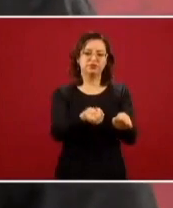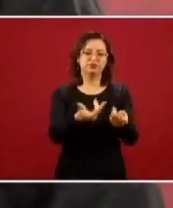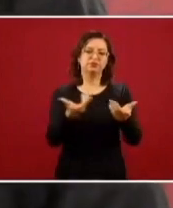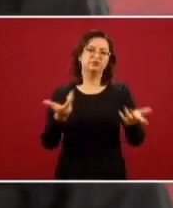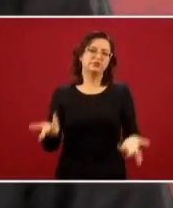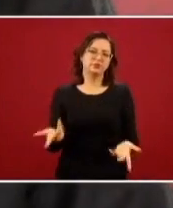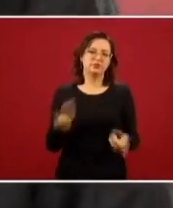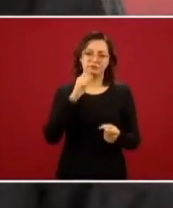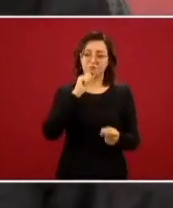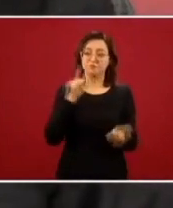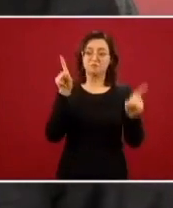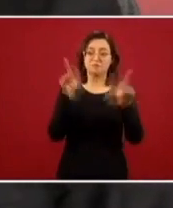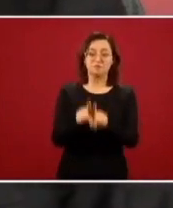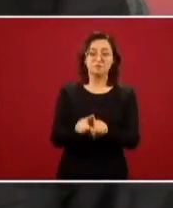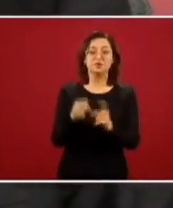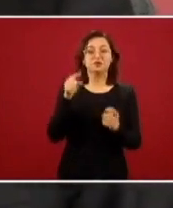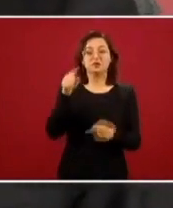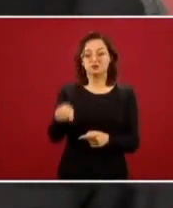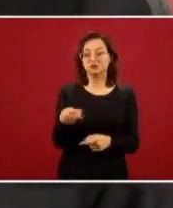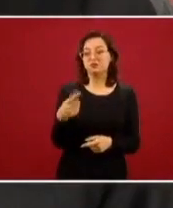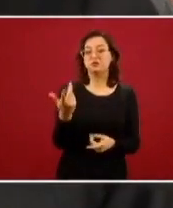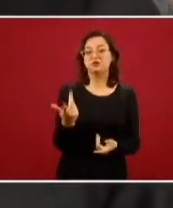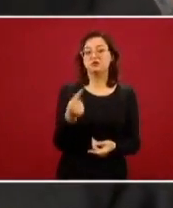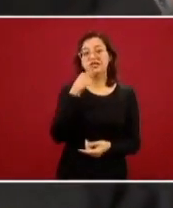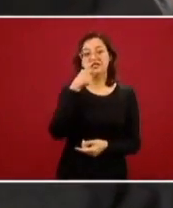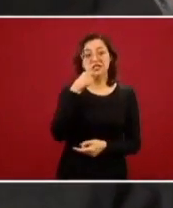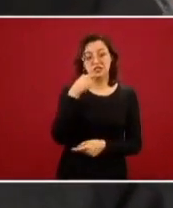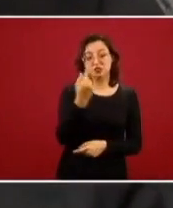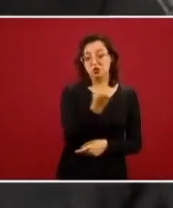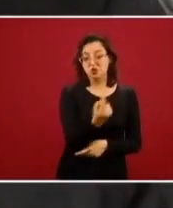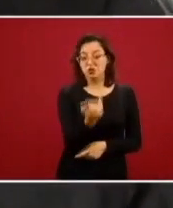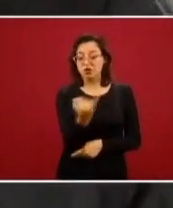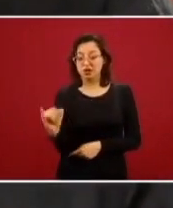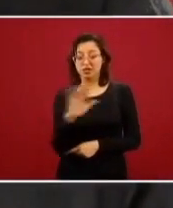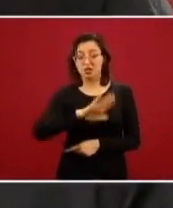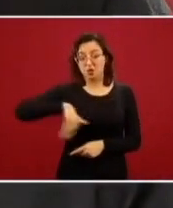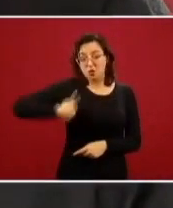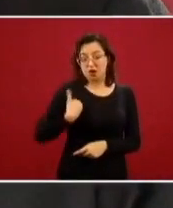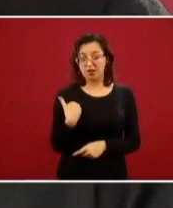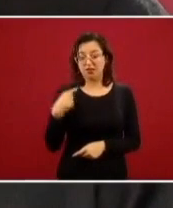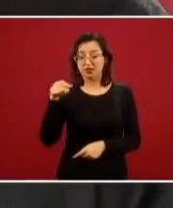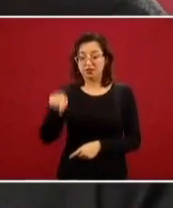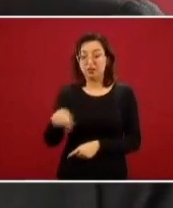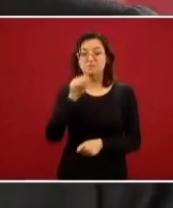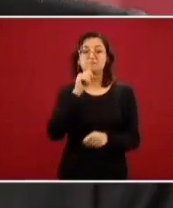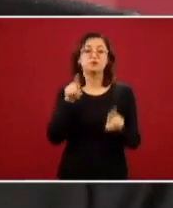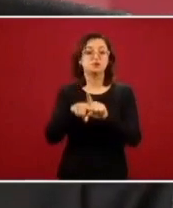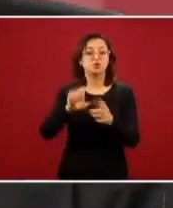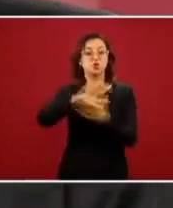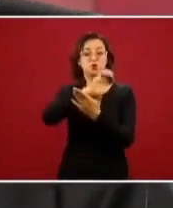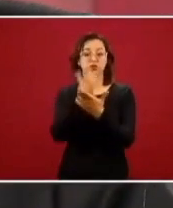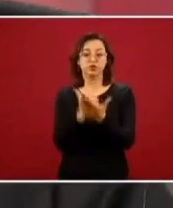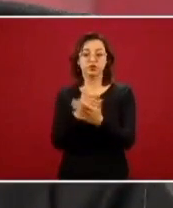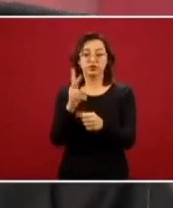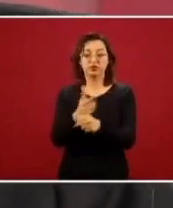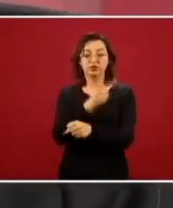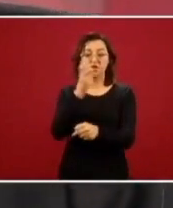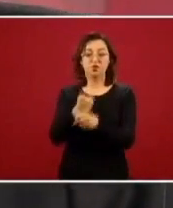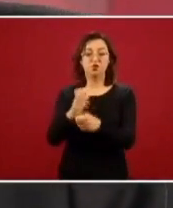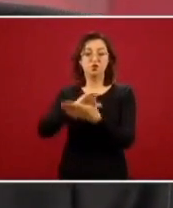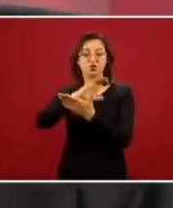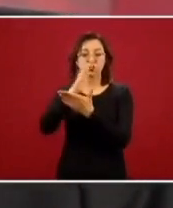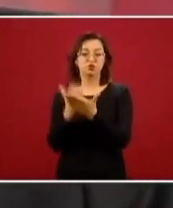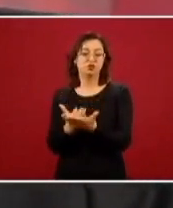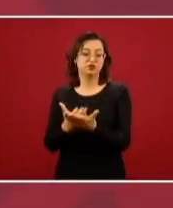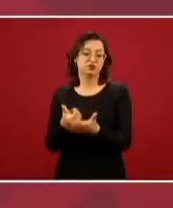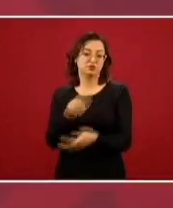durante la conferencia matutina sin embargo un problema es que no puede haber prevención si no hay medicamentos en más